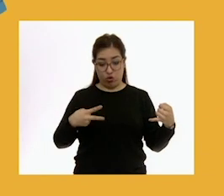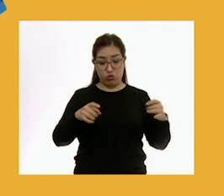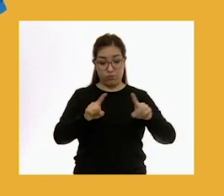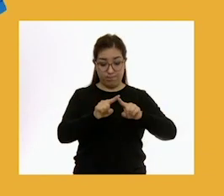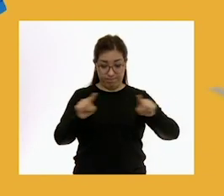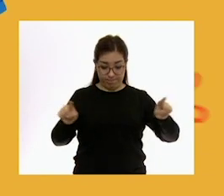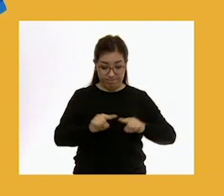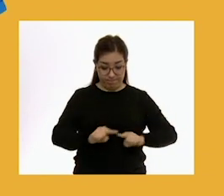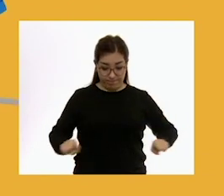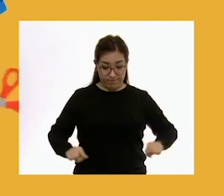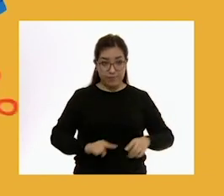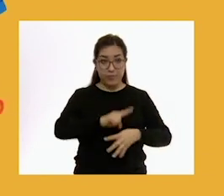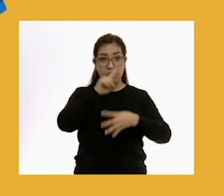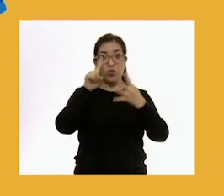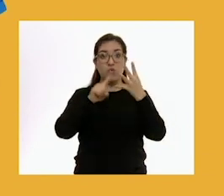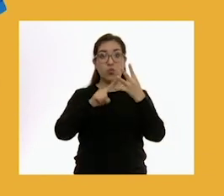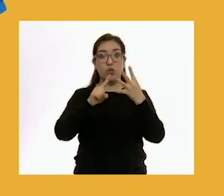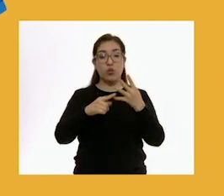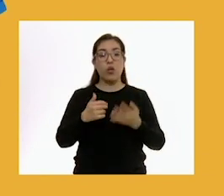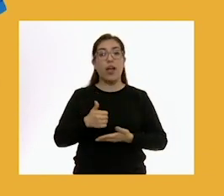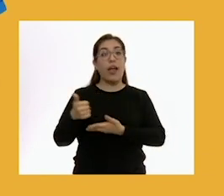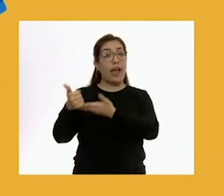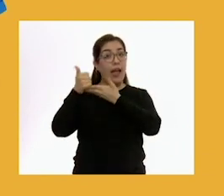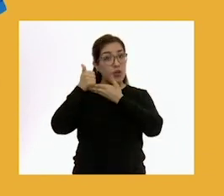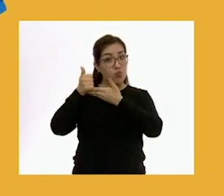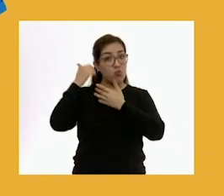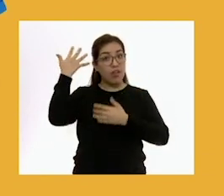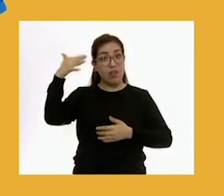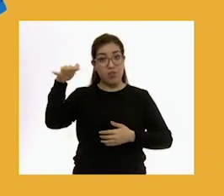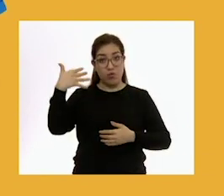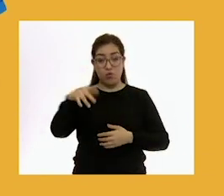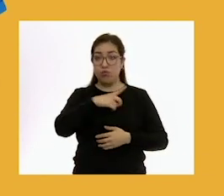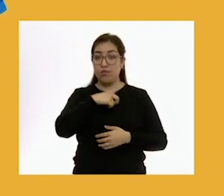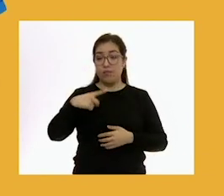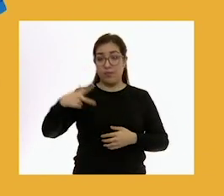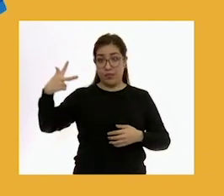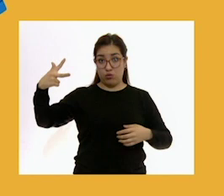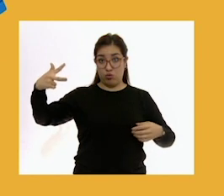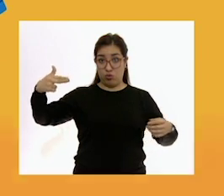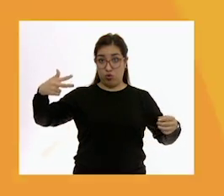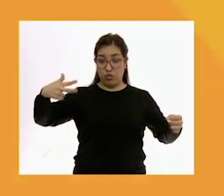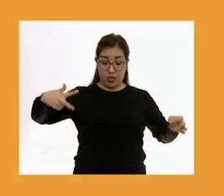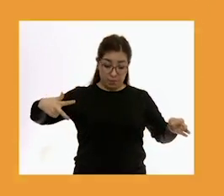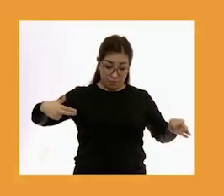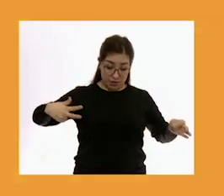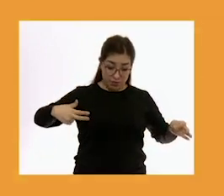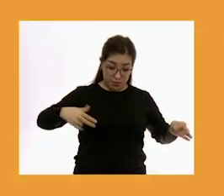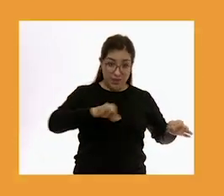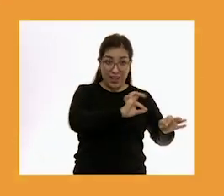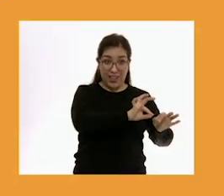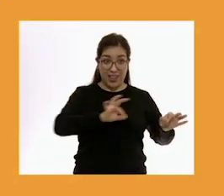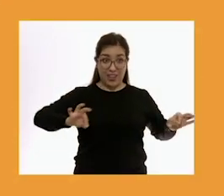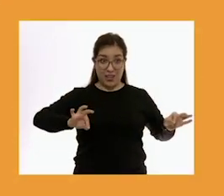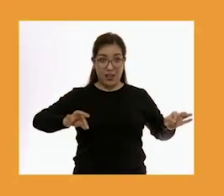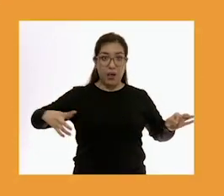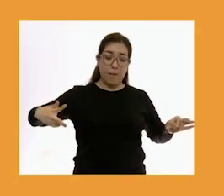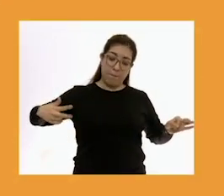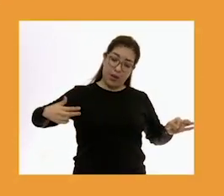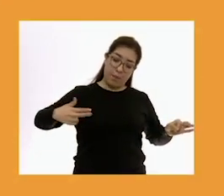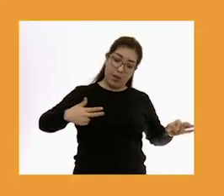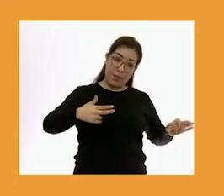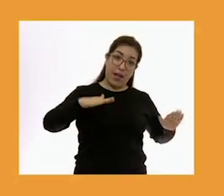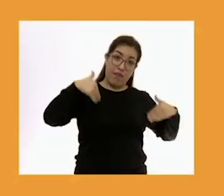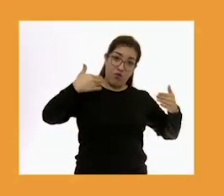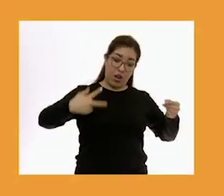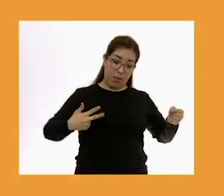Cuatro Con ayuda de un adulto Corta sobre la línea horizontal Que marcaste Asegúrate de cortar Por